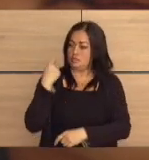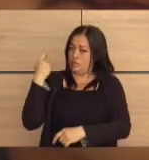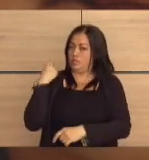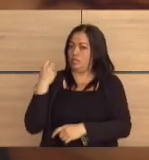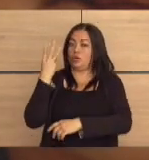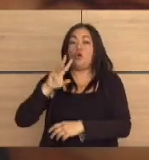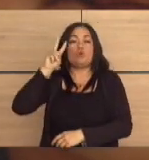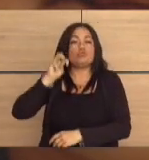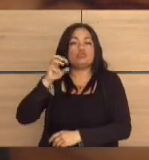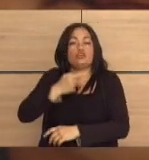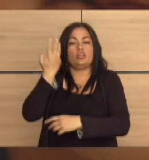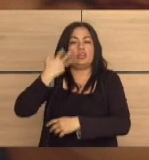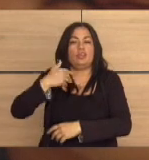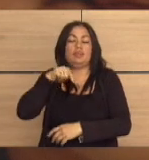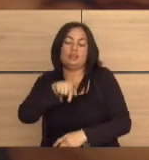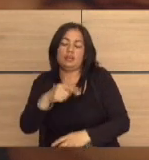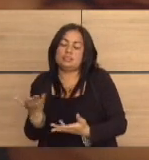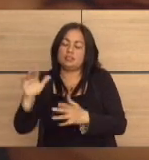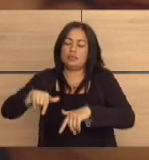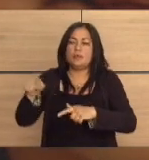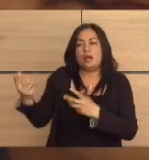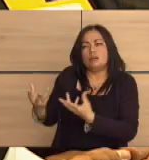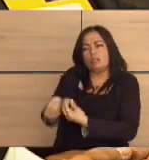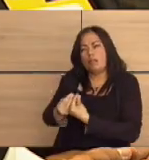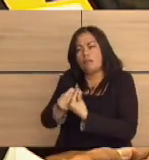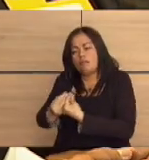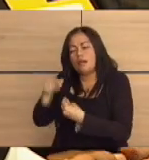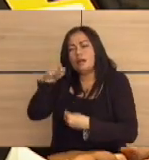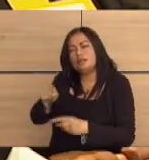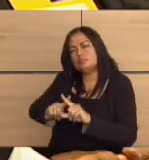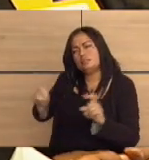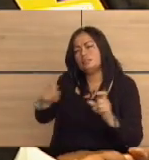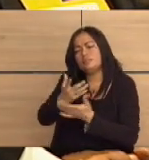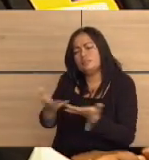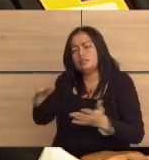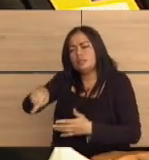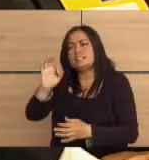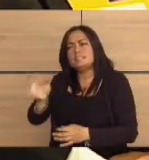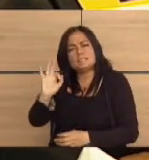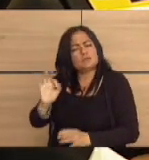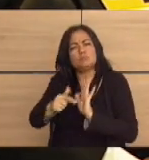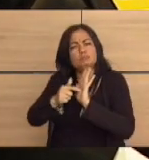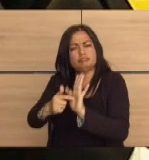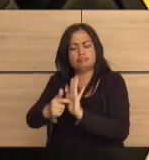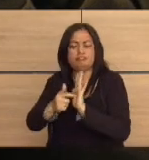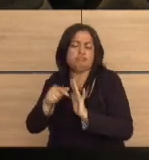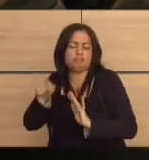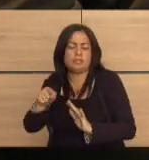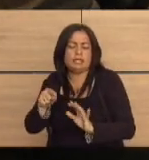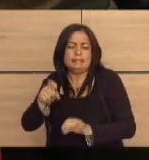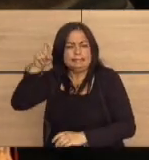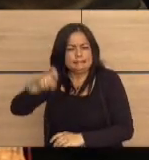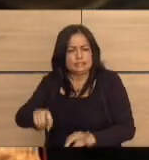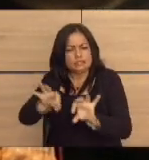el de Ciudades del Aprendizaje. Allí básicamente la diferencia siempre estuvo presente y debemos